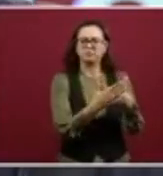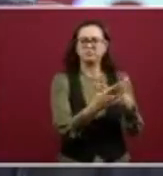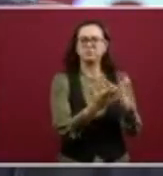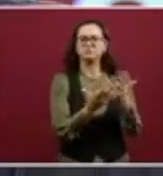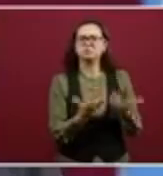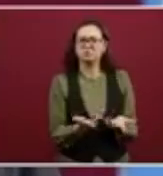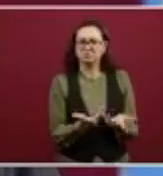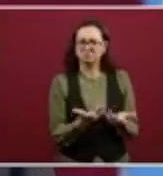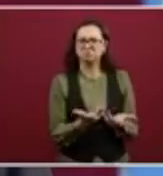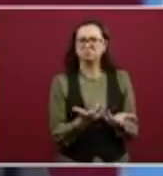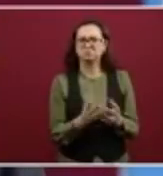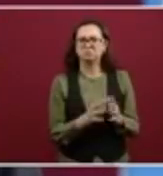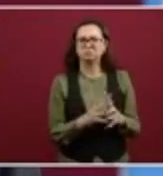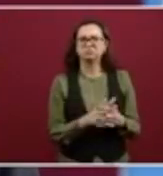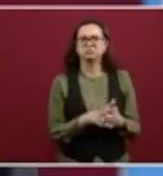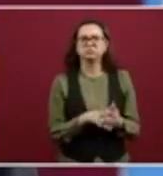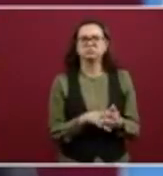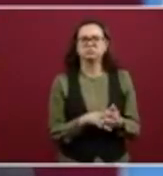deben de